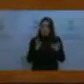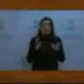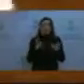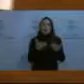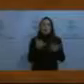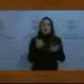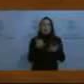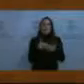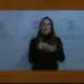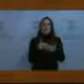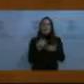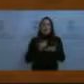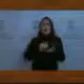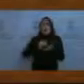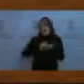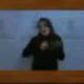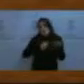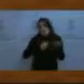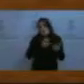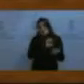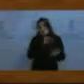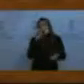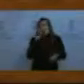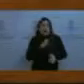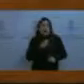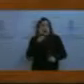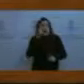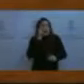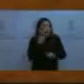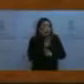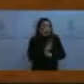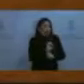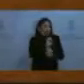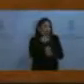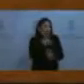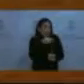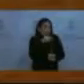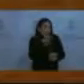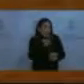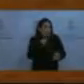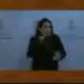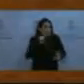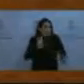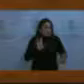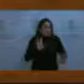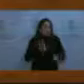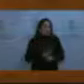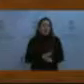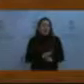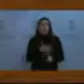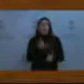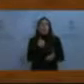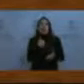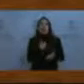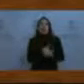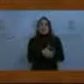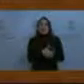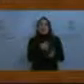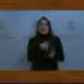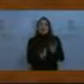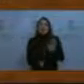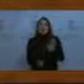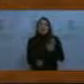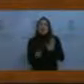exactamente, firmada por el señor Llamazares, que no sé si es el que va a defender la moción o no, que incluyamos eso en el marco